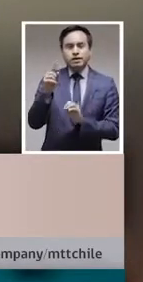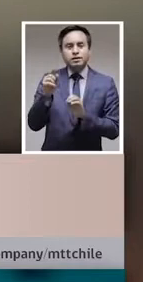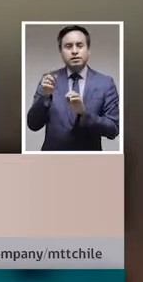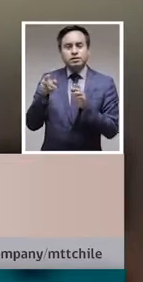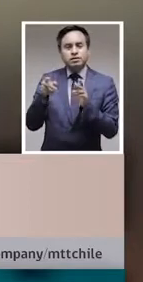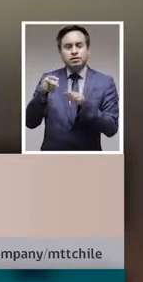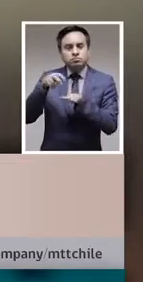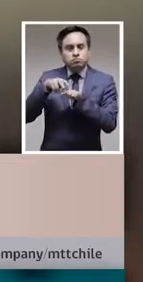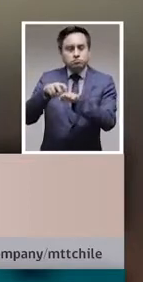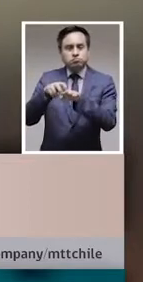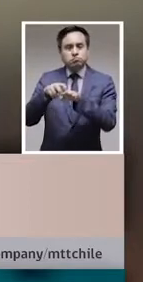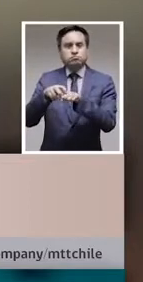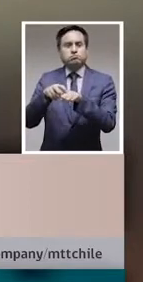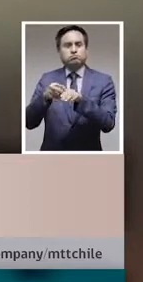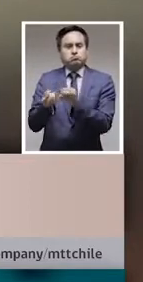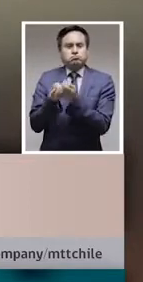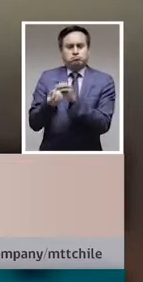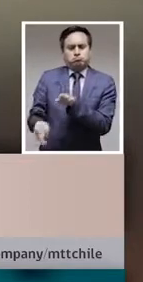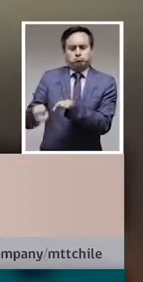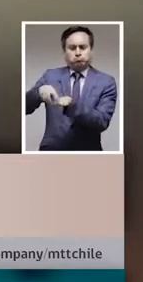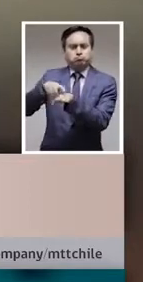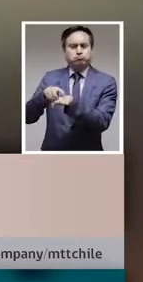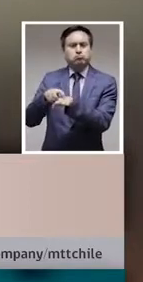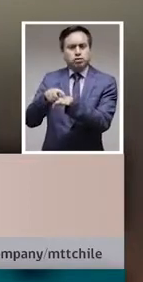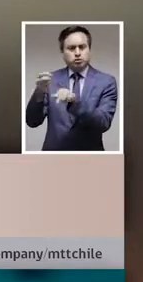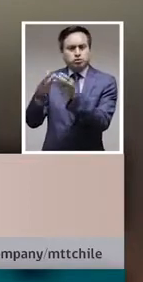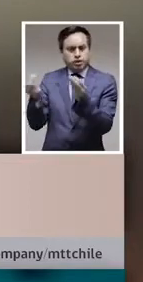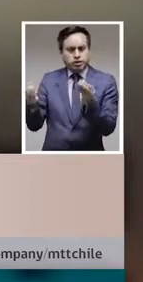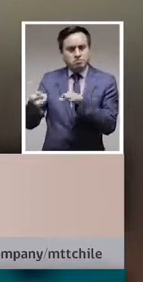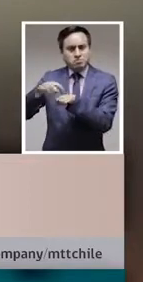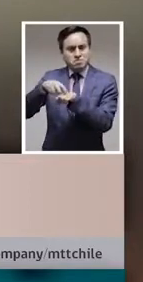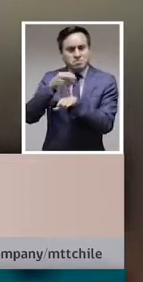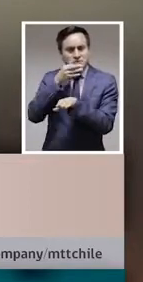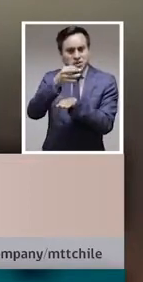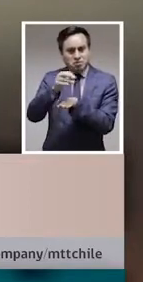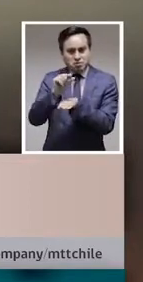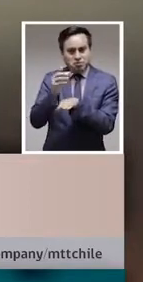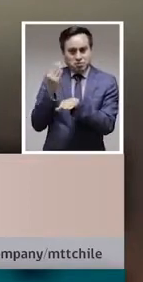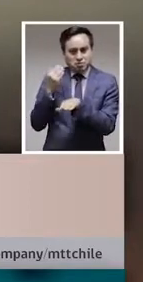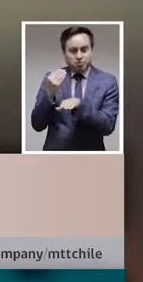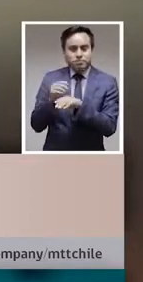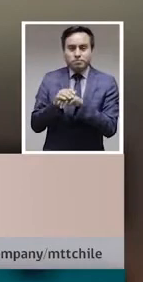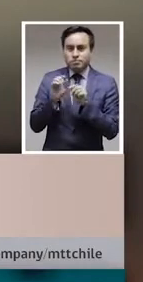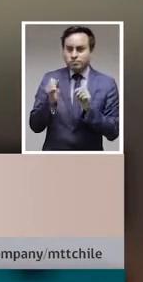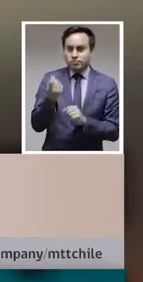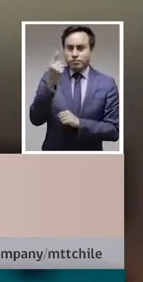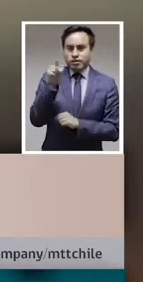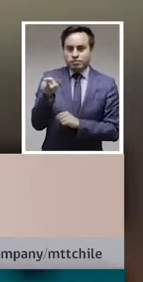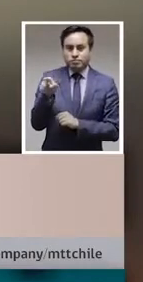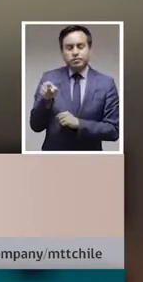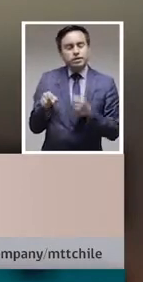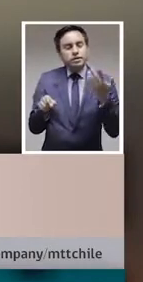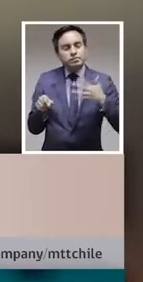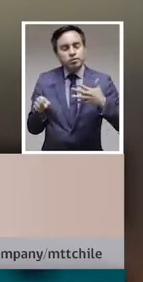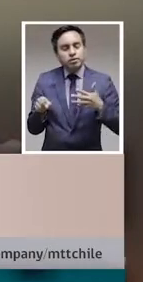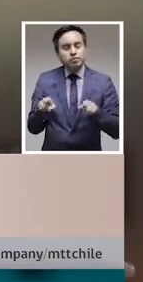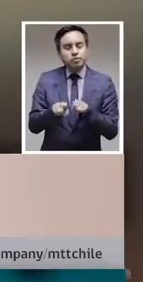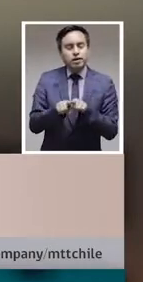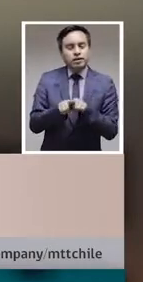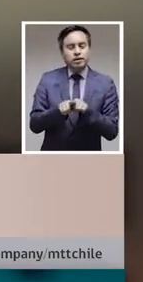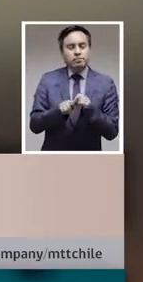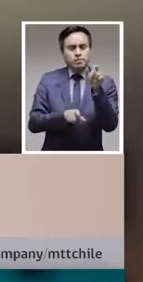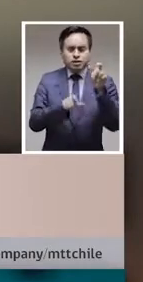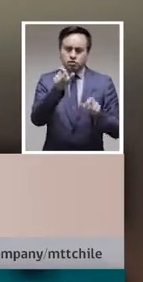sistemas de transporte público, como acabo de describir, nos importa el espacio para